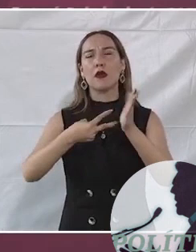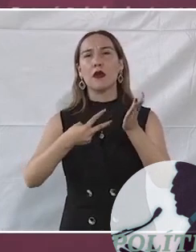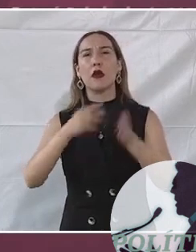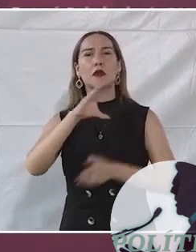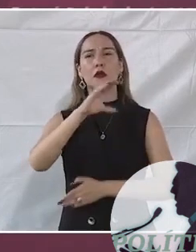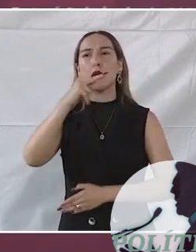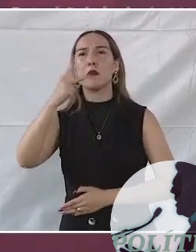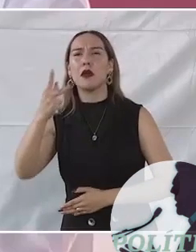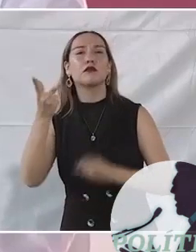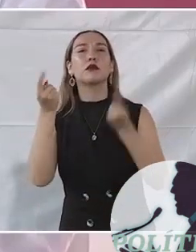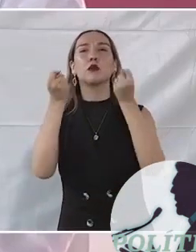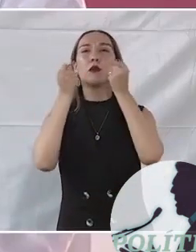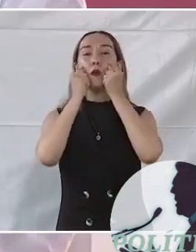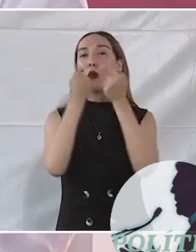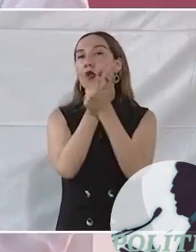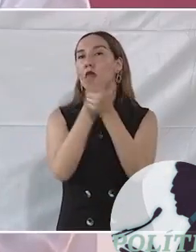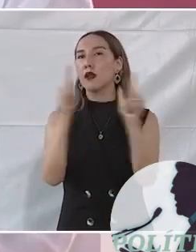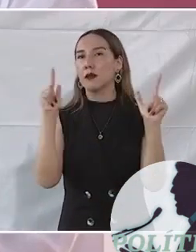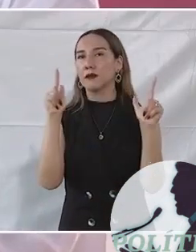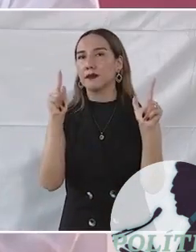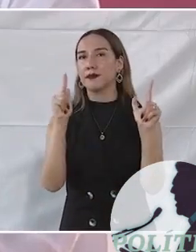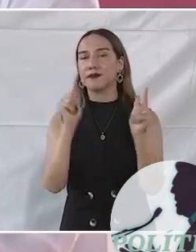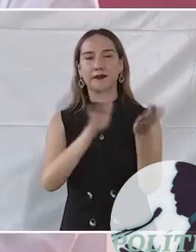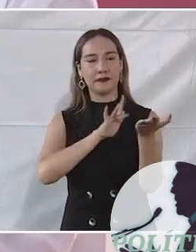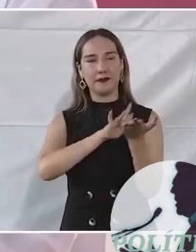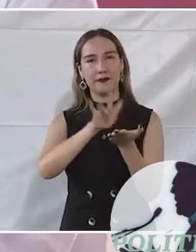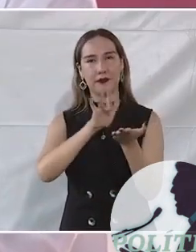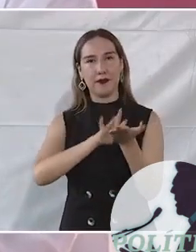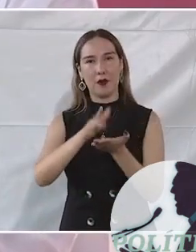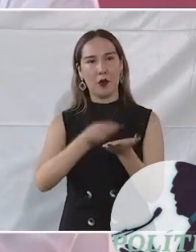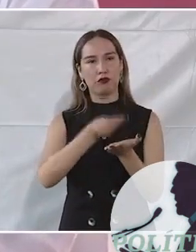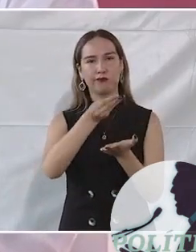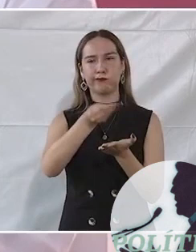cualquier carrera, se están entregando